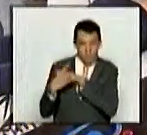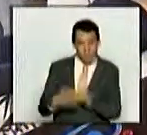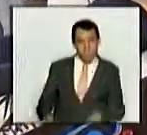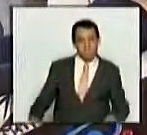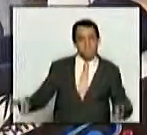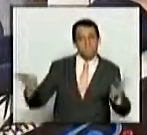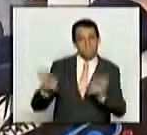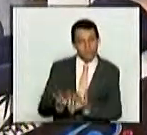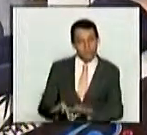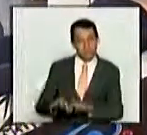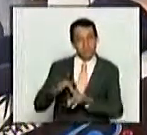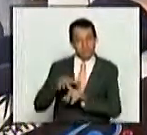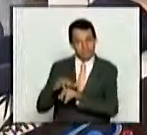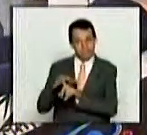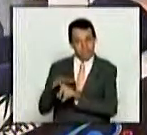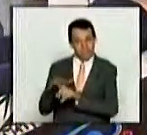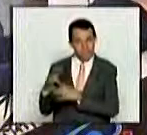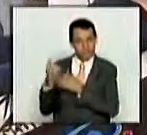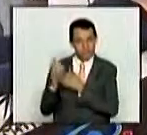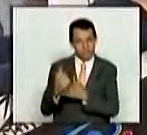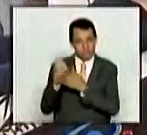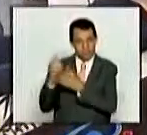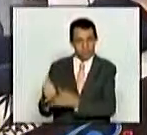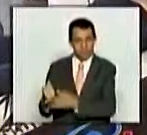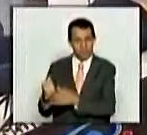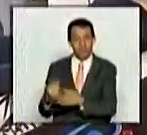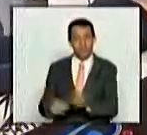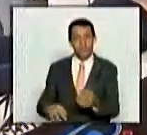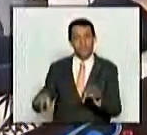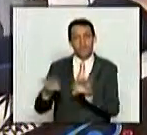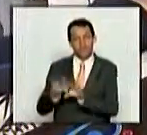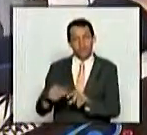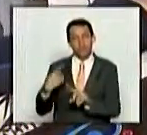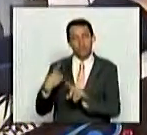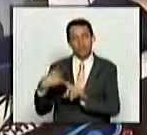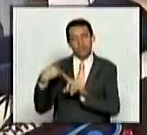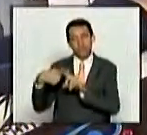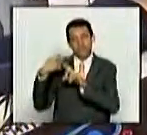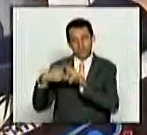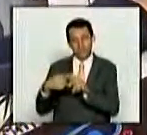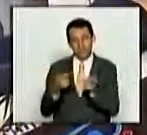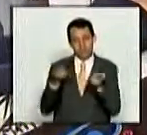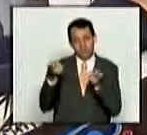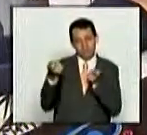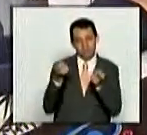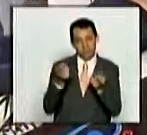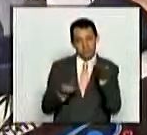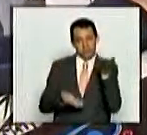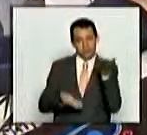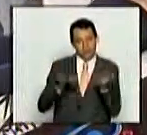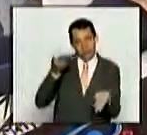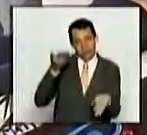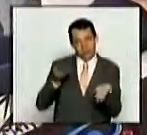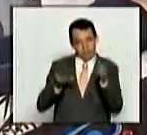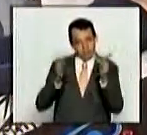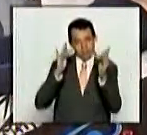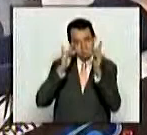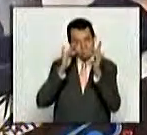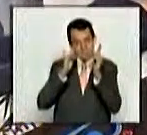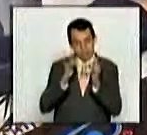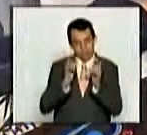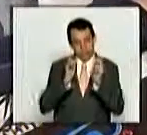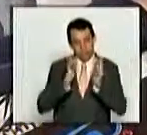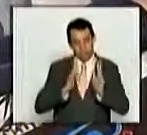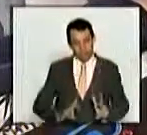de la electromiografía, de la electroencefalografía, porque estamos midiendo y manejando los campos eléctricos del